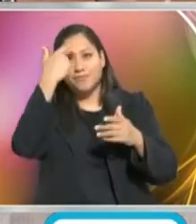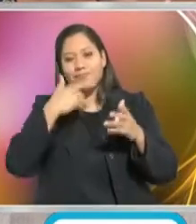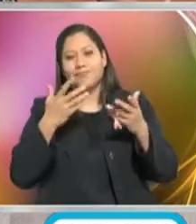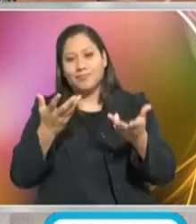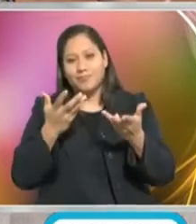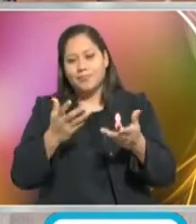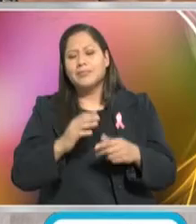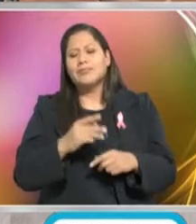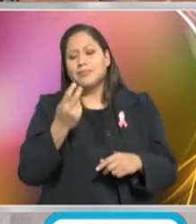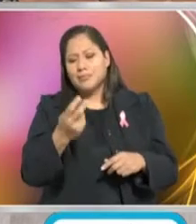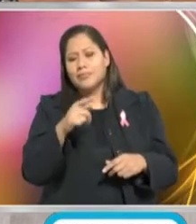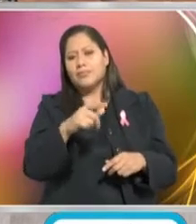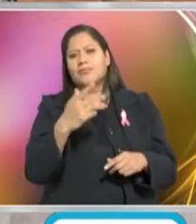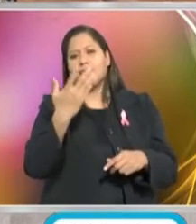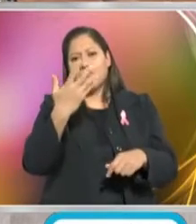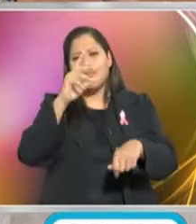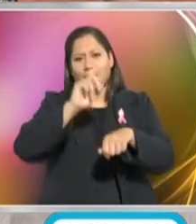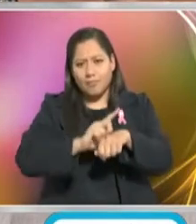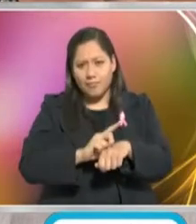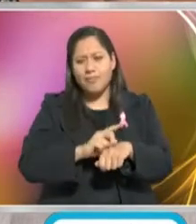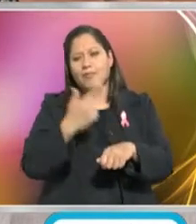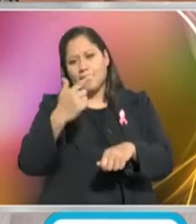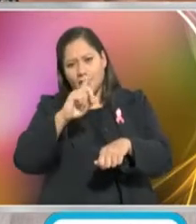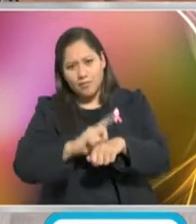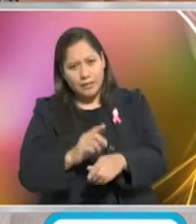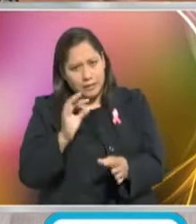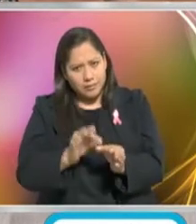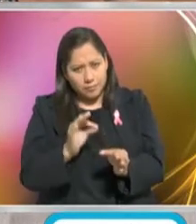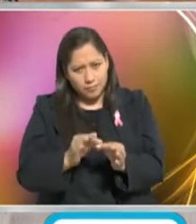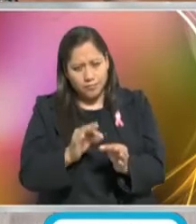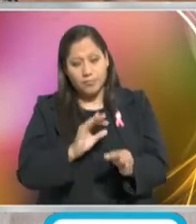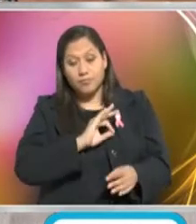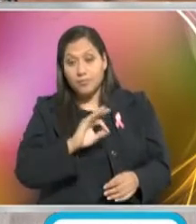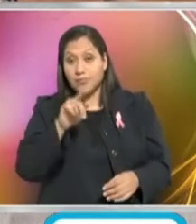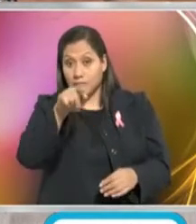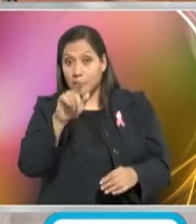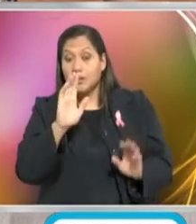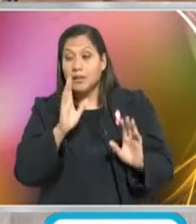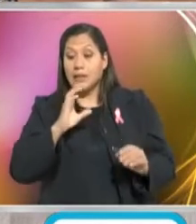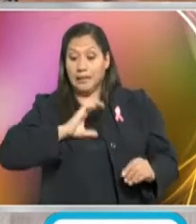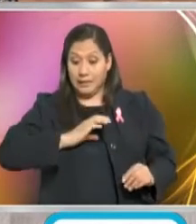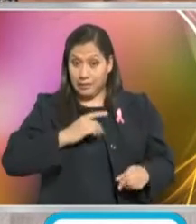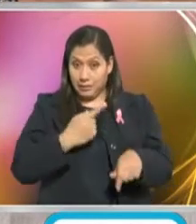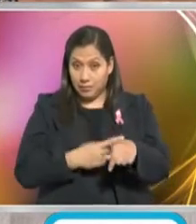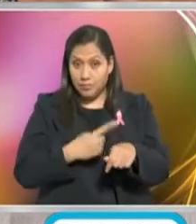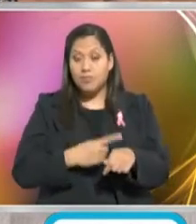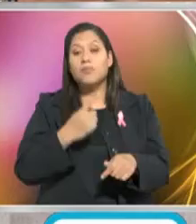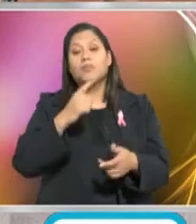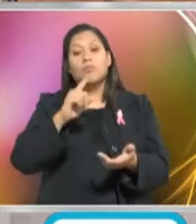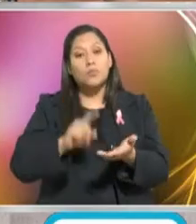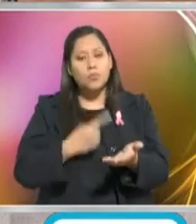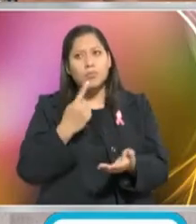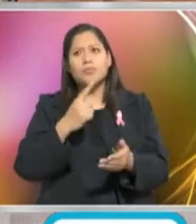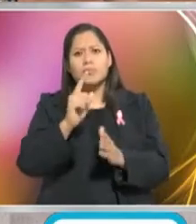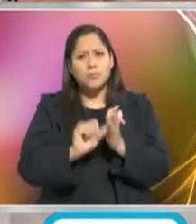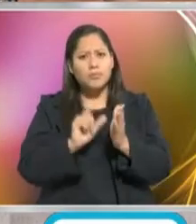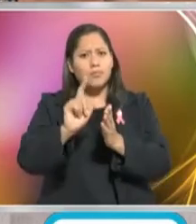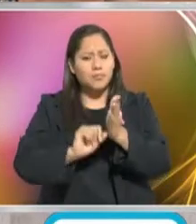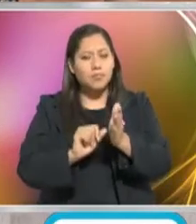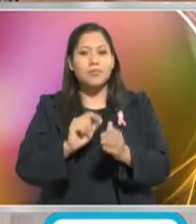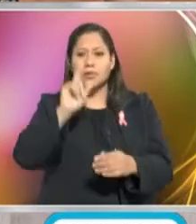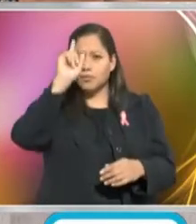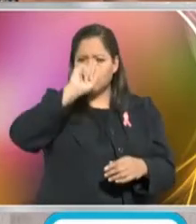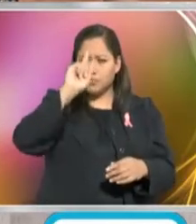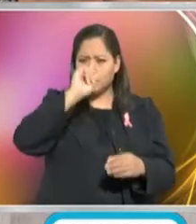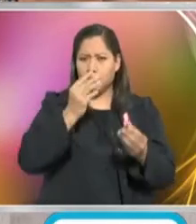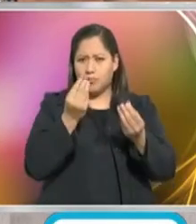pueden hacer 5 días seguidos, 7 días seguidos. Háganlo. Los que ya estén con cáncer, háganlo una vez al mes. Les